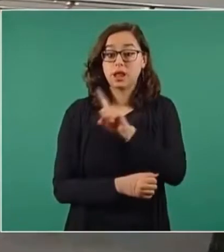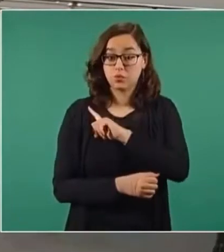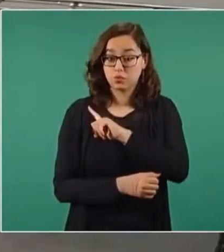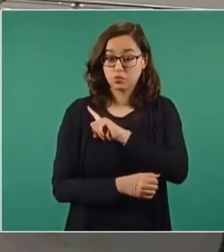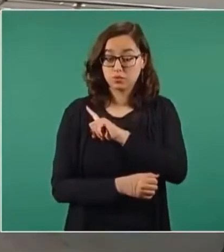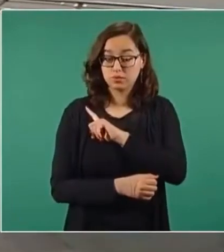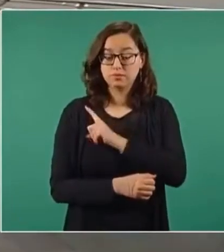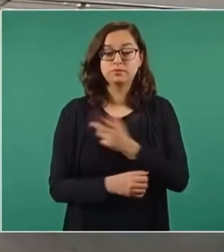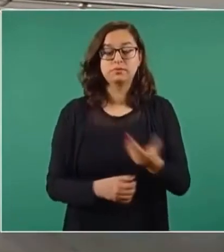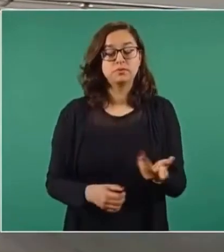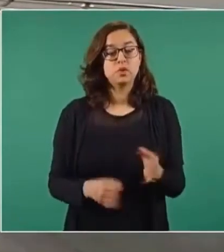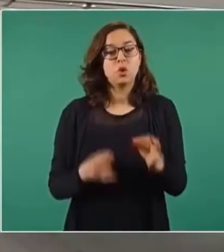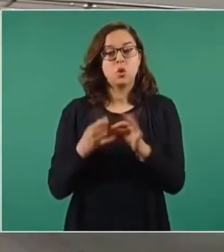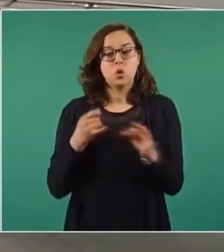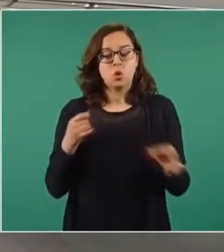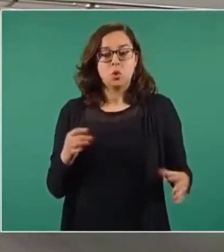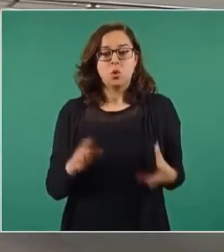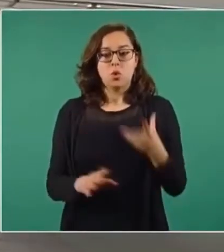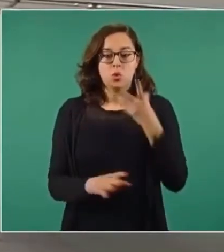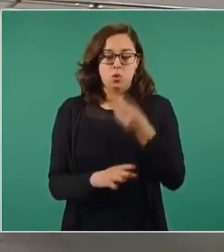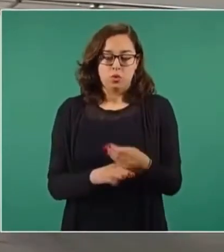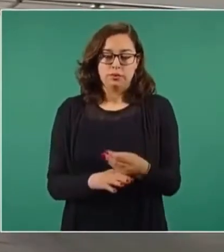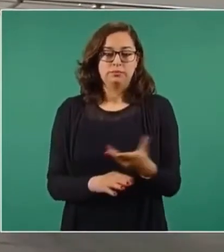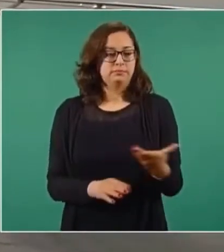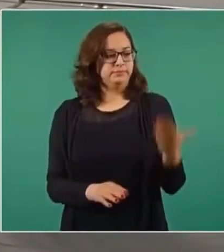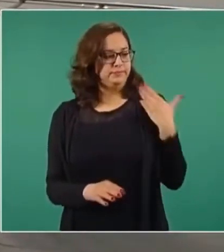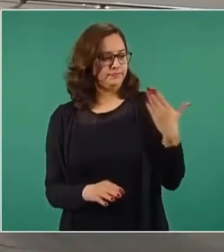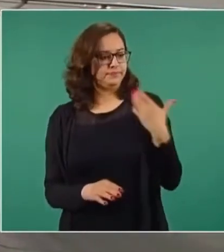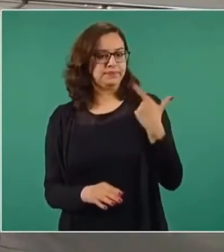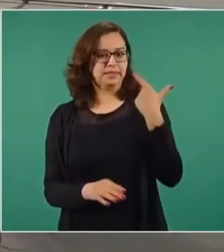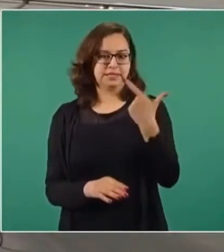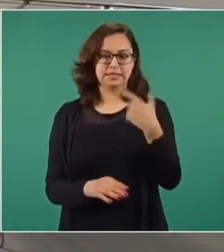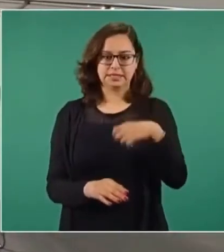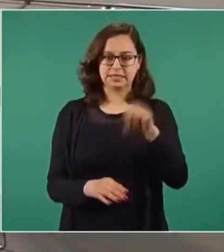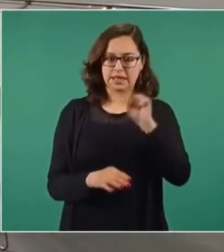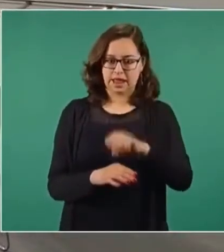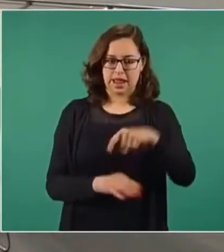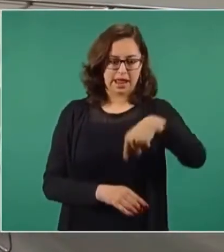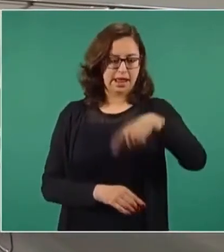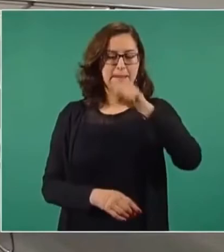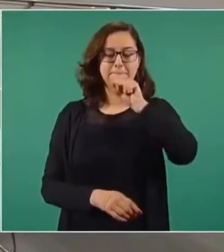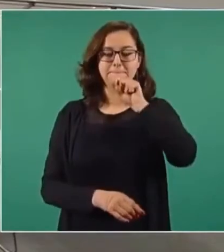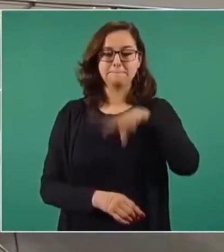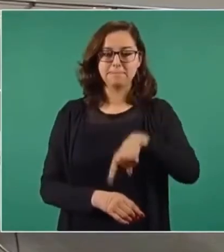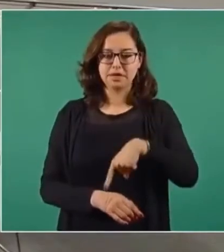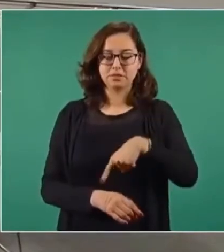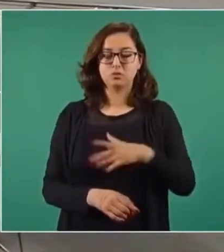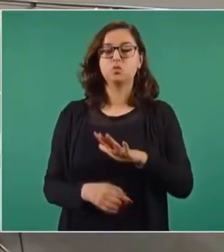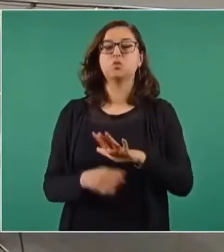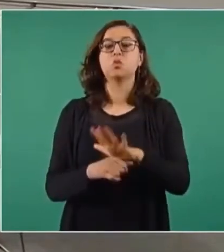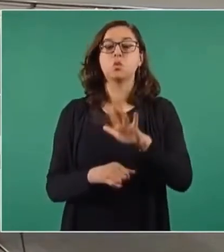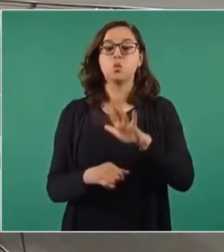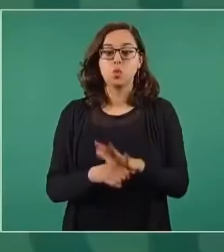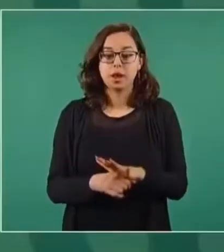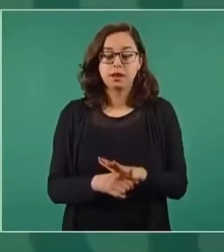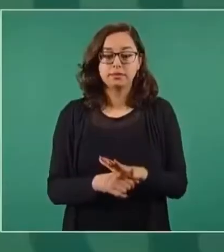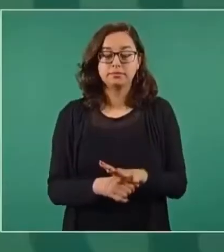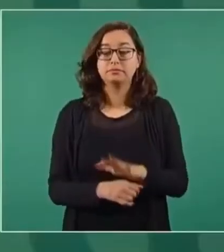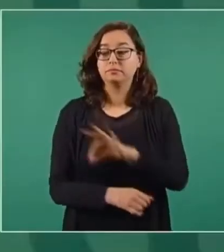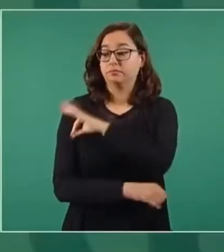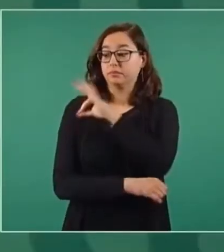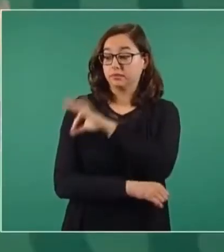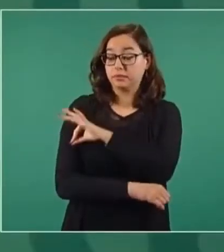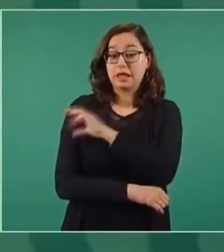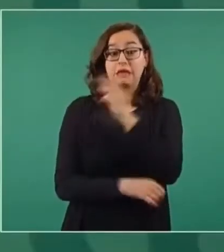comentamos estas cosas. Hace cerca de 7 semanas en este mismo foro hablamos del tema de la tercera dosis o la dosis de